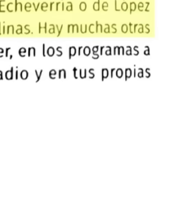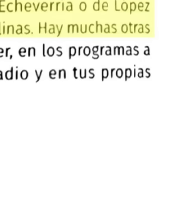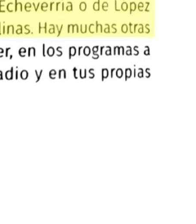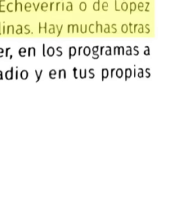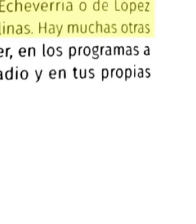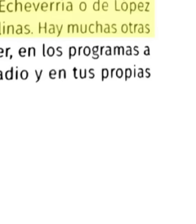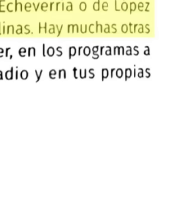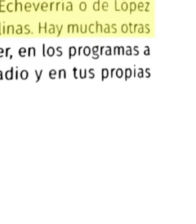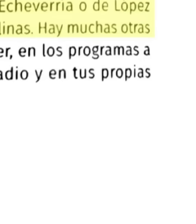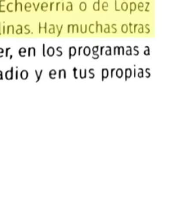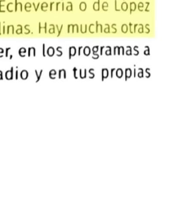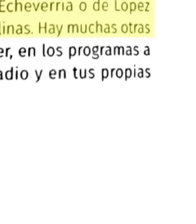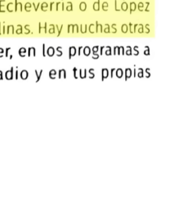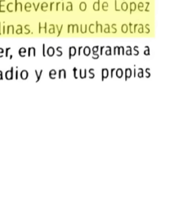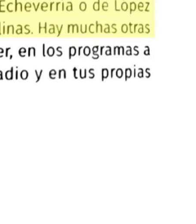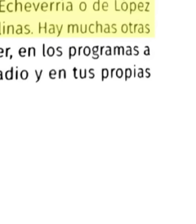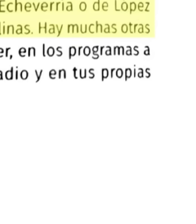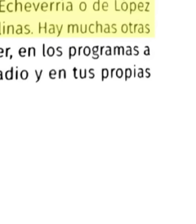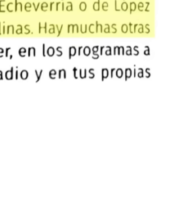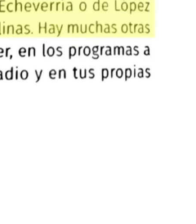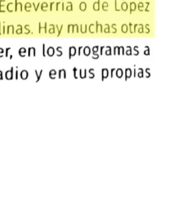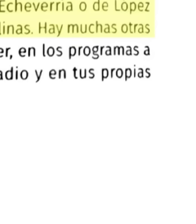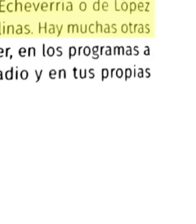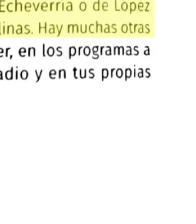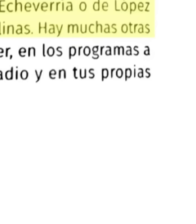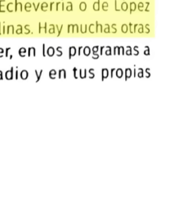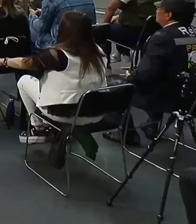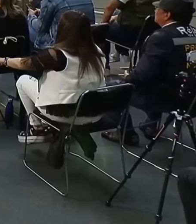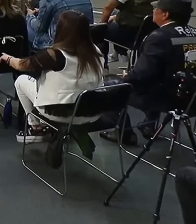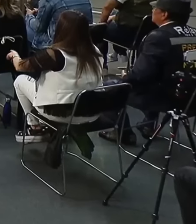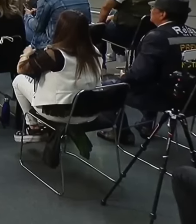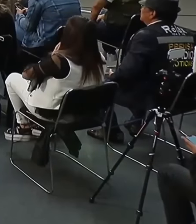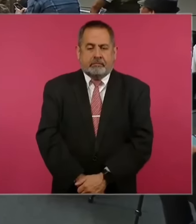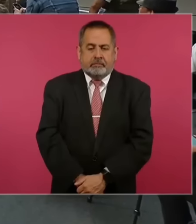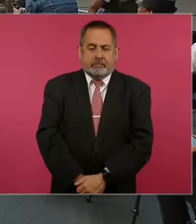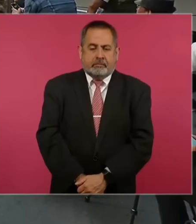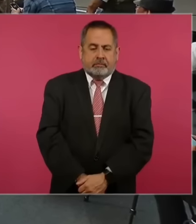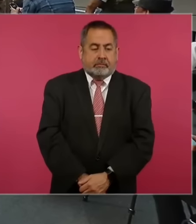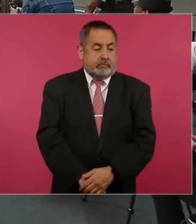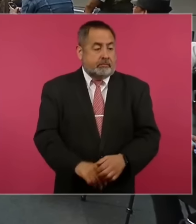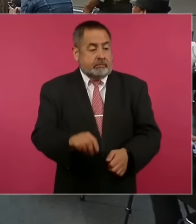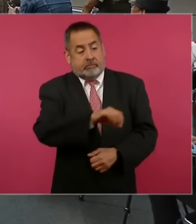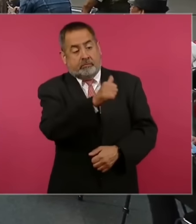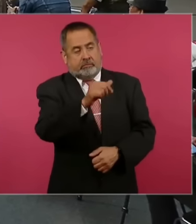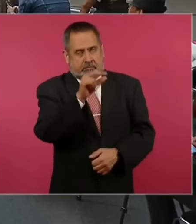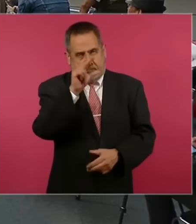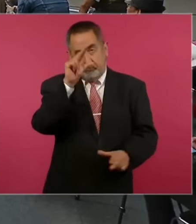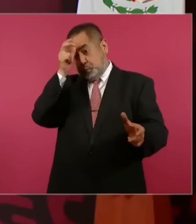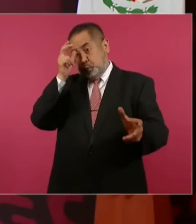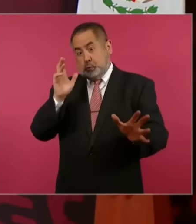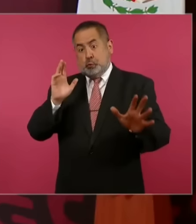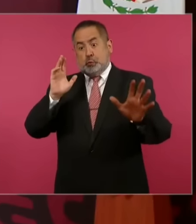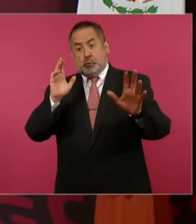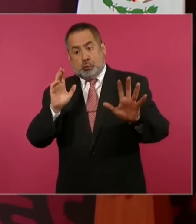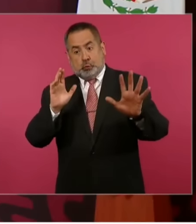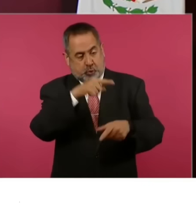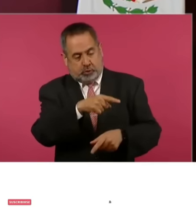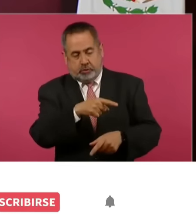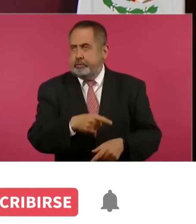afortunadamente existe la mañanera, aunque otro brillante intelectual, conceptuoso, profundo,